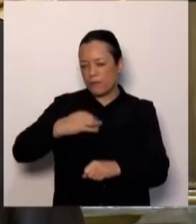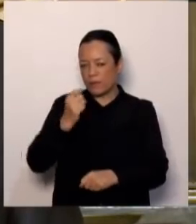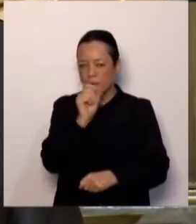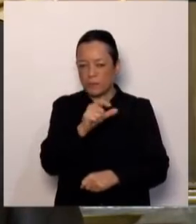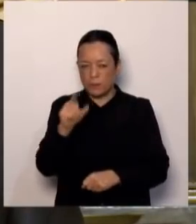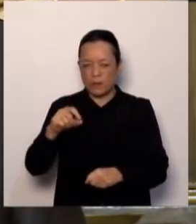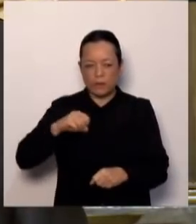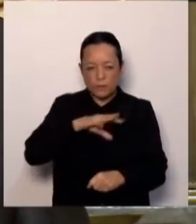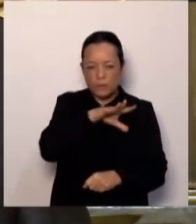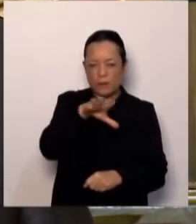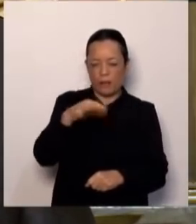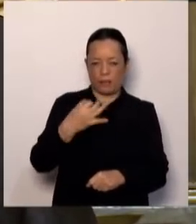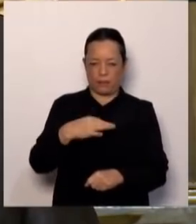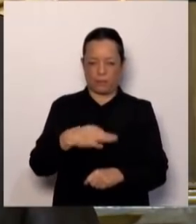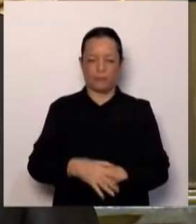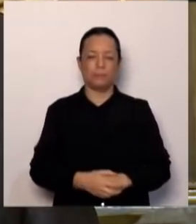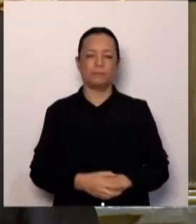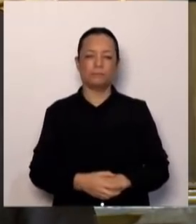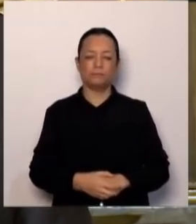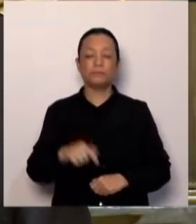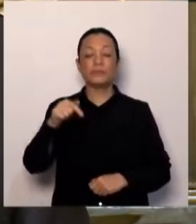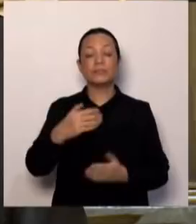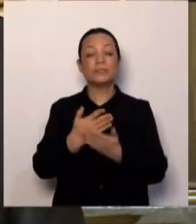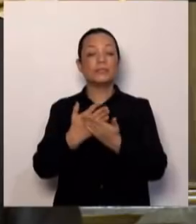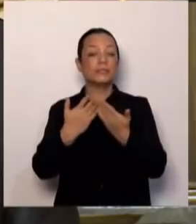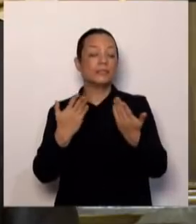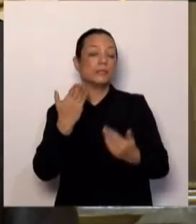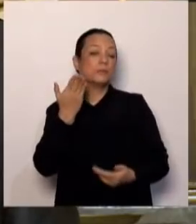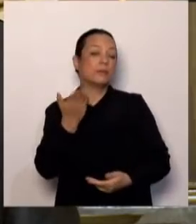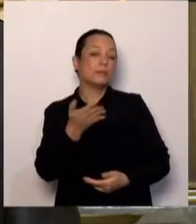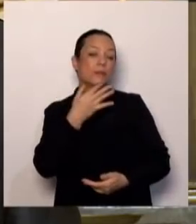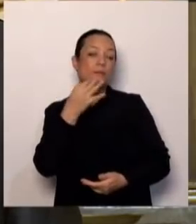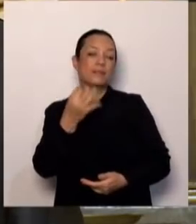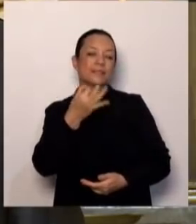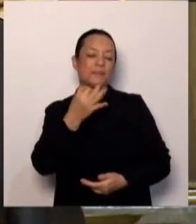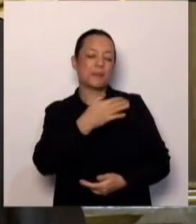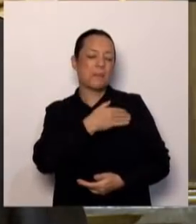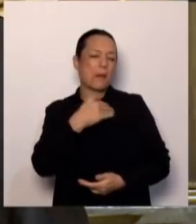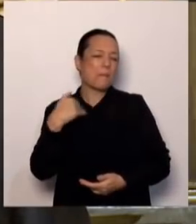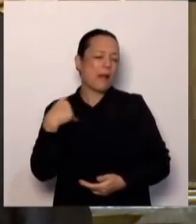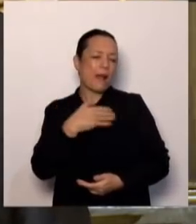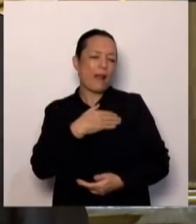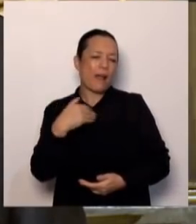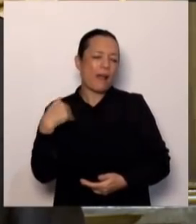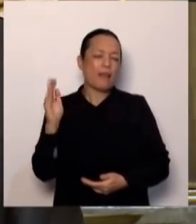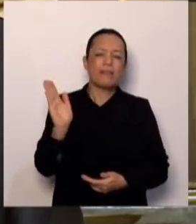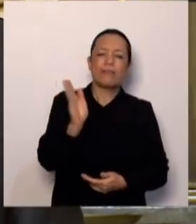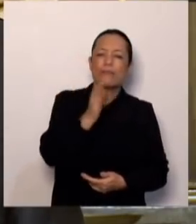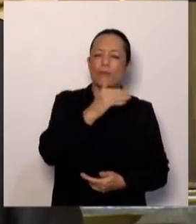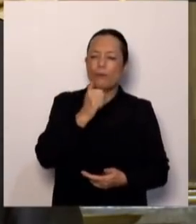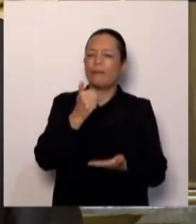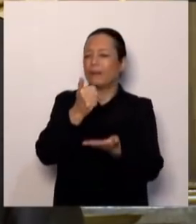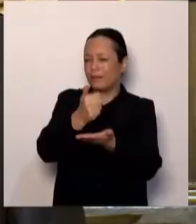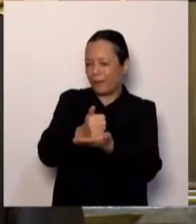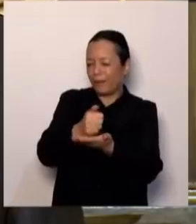todas sus realidades nuestras vidas. En este día pediremos especialmente por las madres, por las que están junto